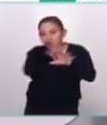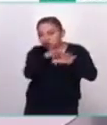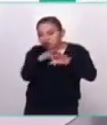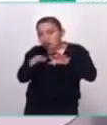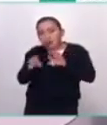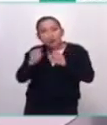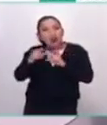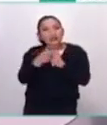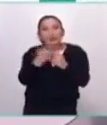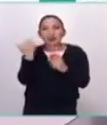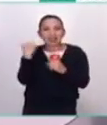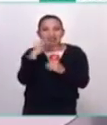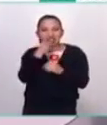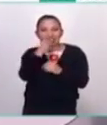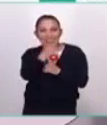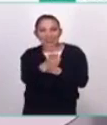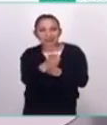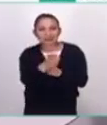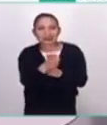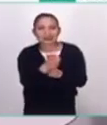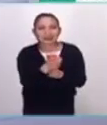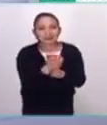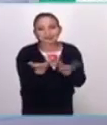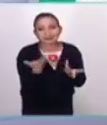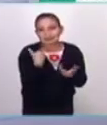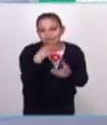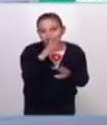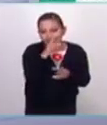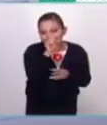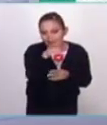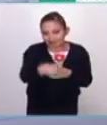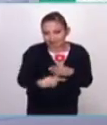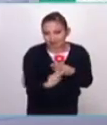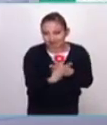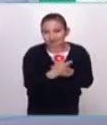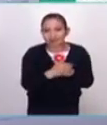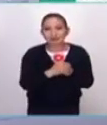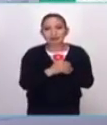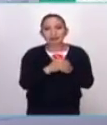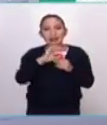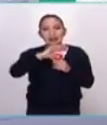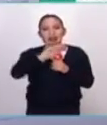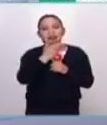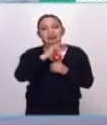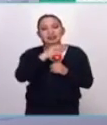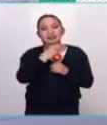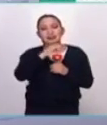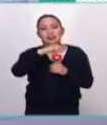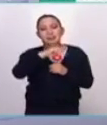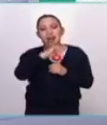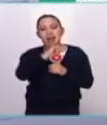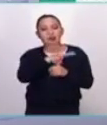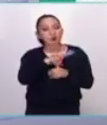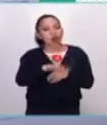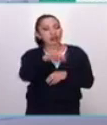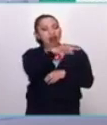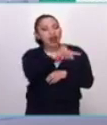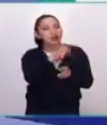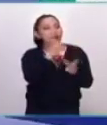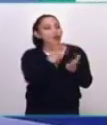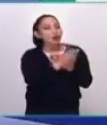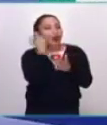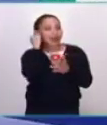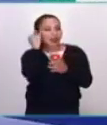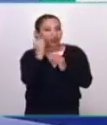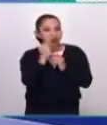es como se decía en alguna forma, que respondiendo a la pregunta de estos chichimecas de manera general, que son los